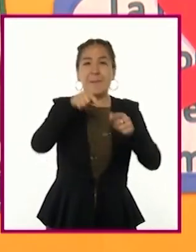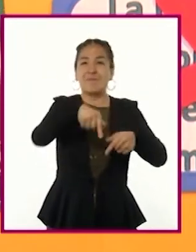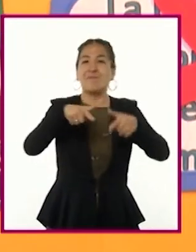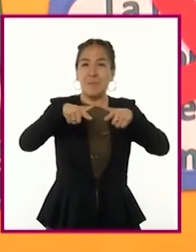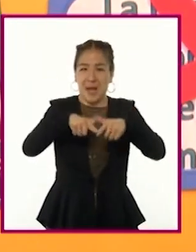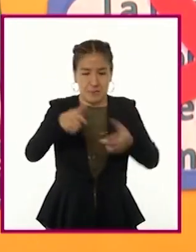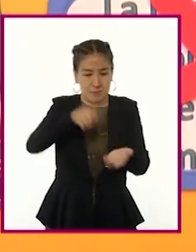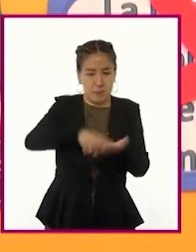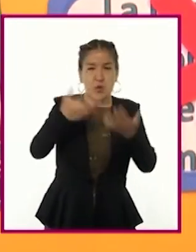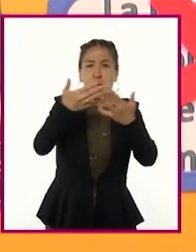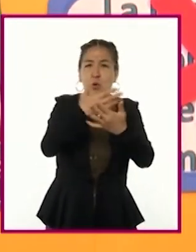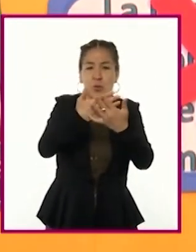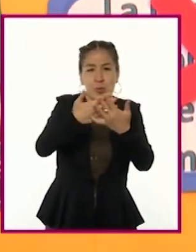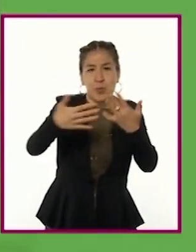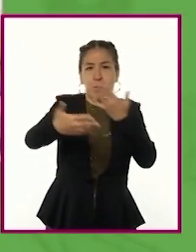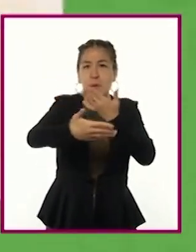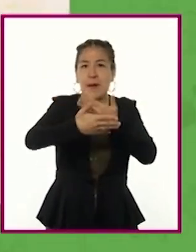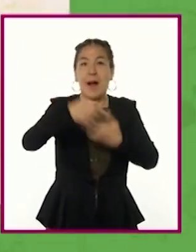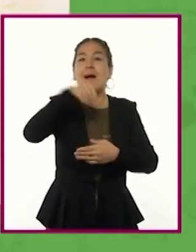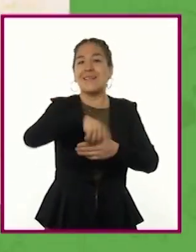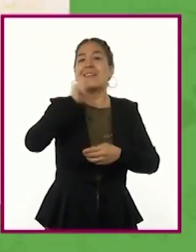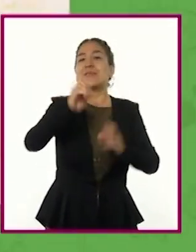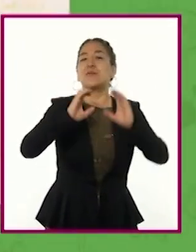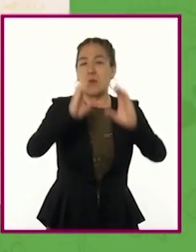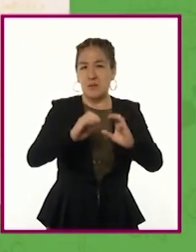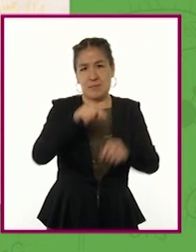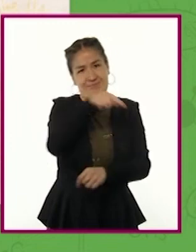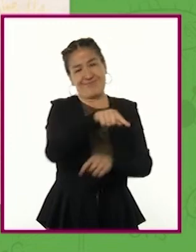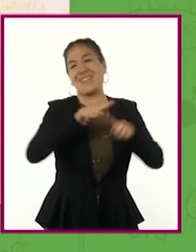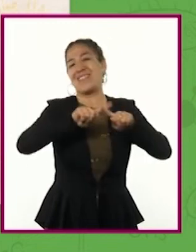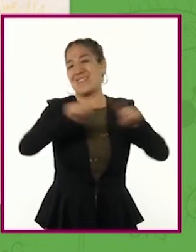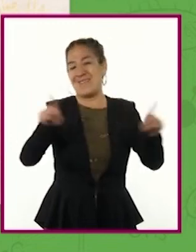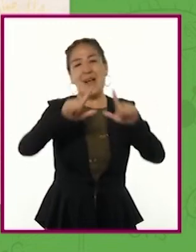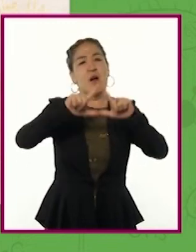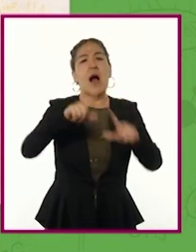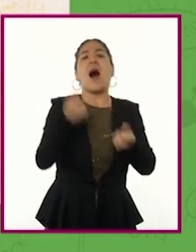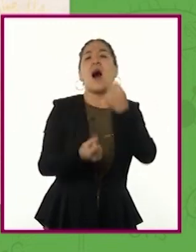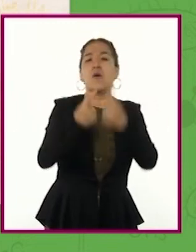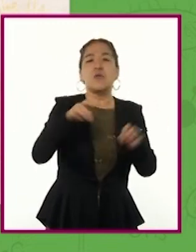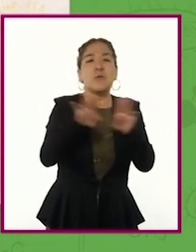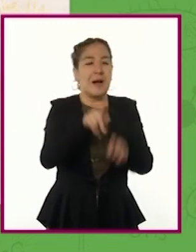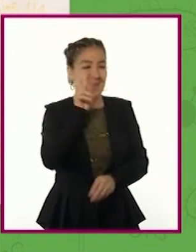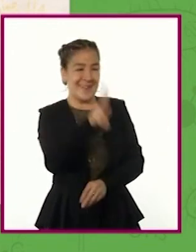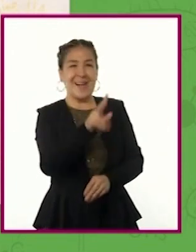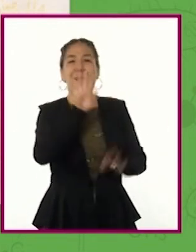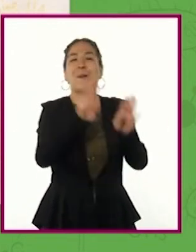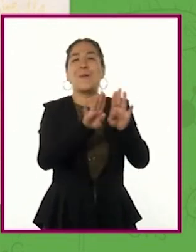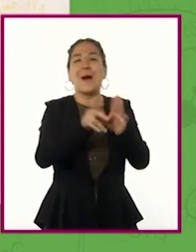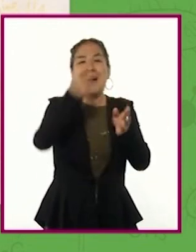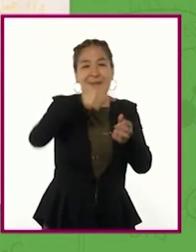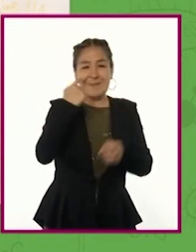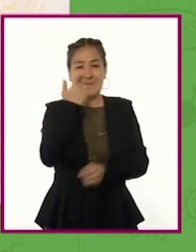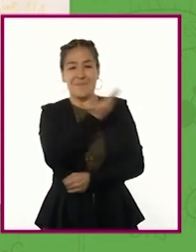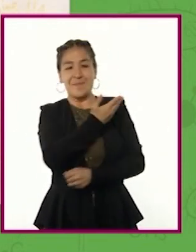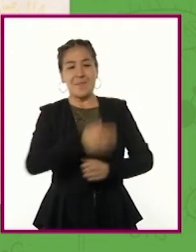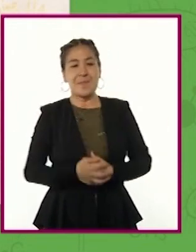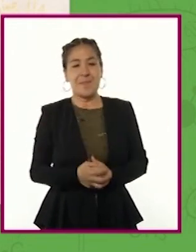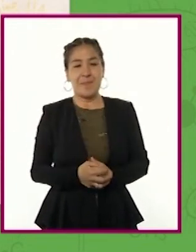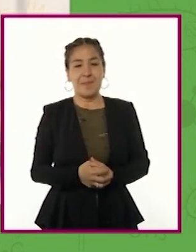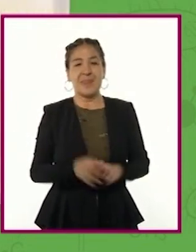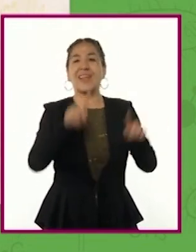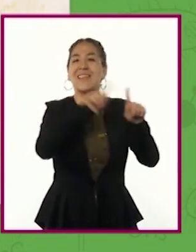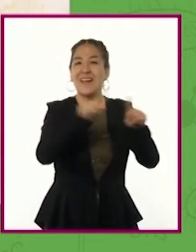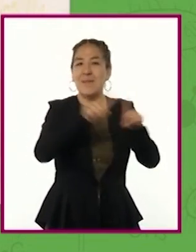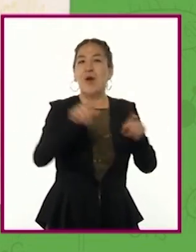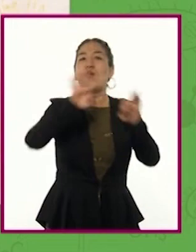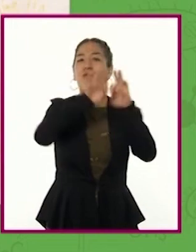Pero esta membrana puede presentarse en formas muy diferentes. Algunos tienen apariencia de rosquilla, mientras que otros parecen panales,